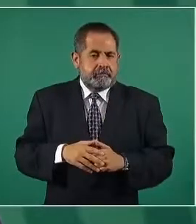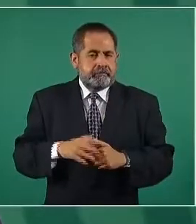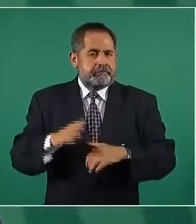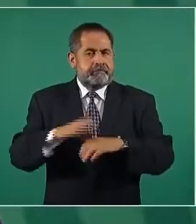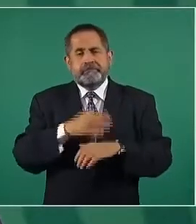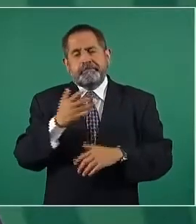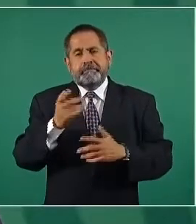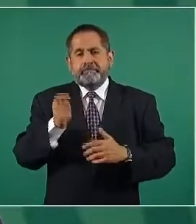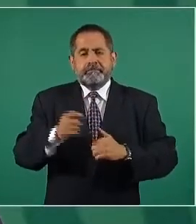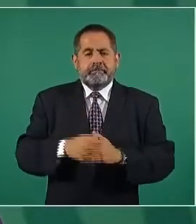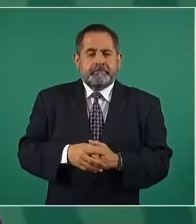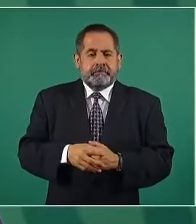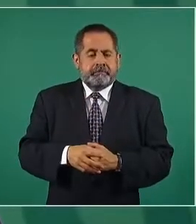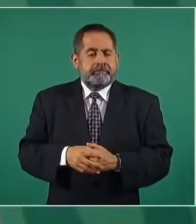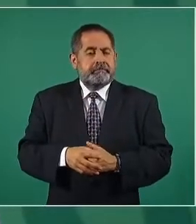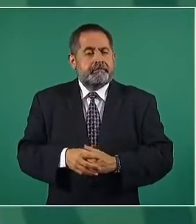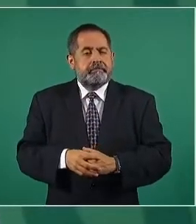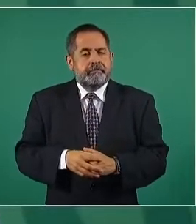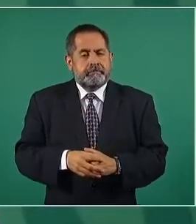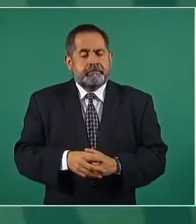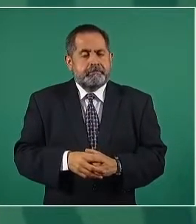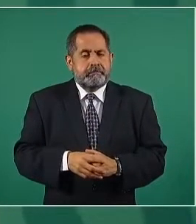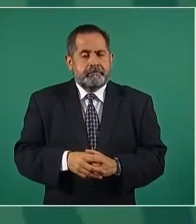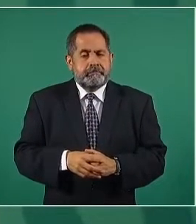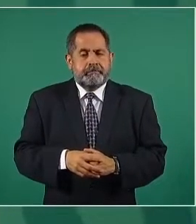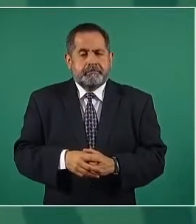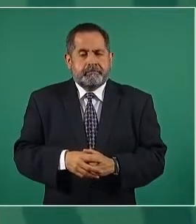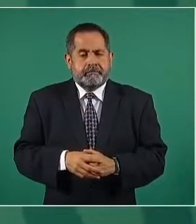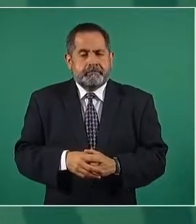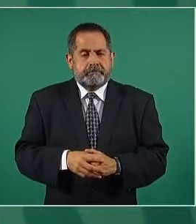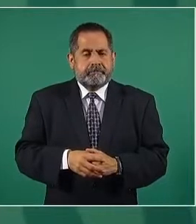¿no?, los